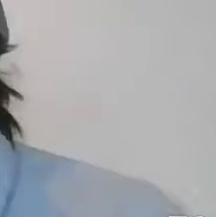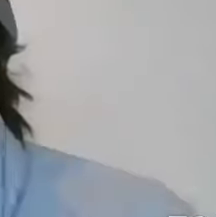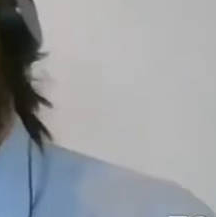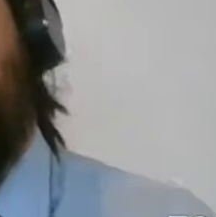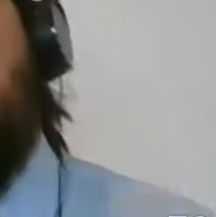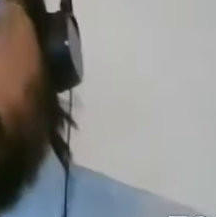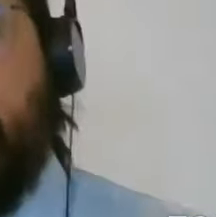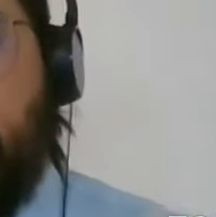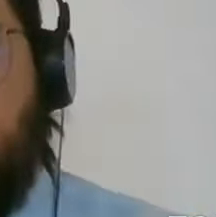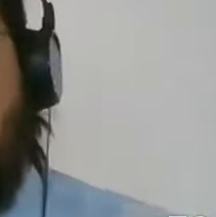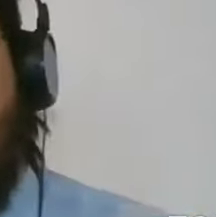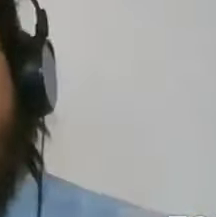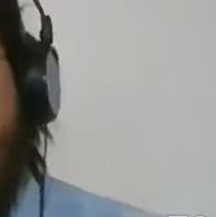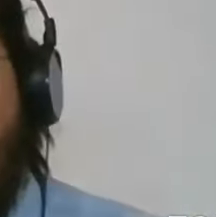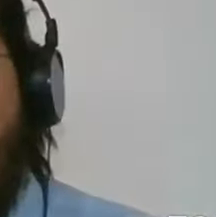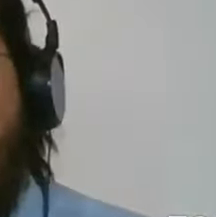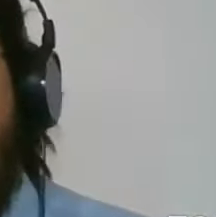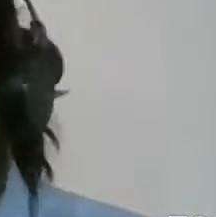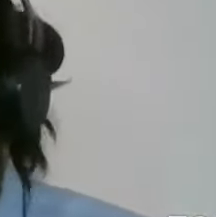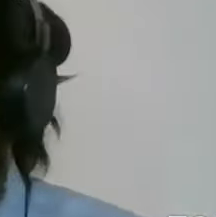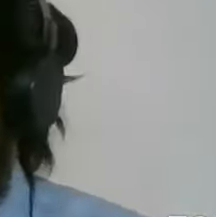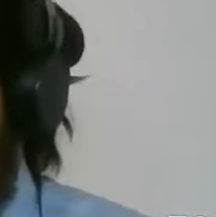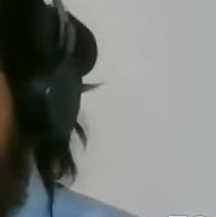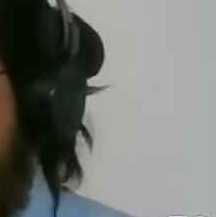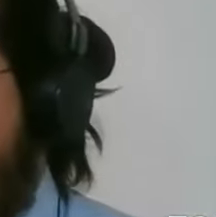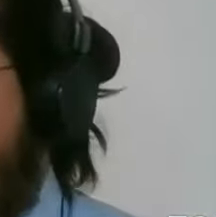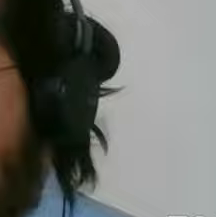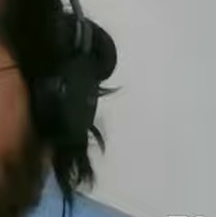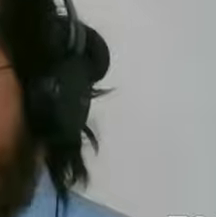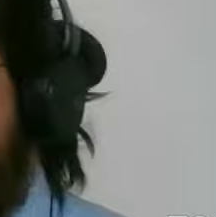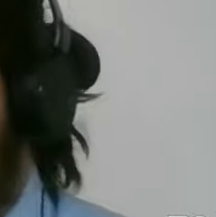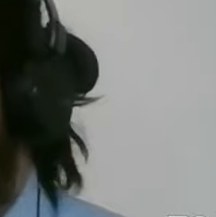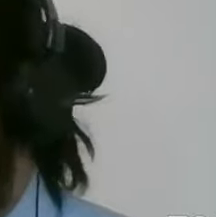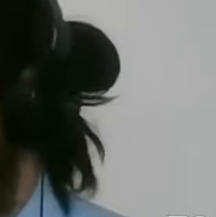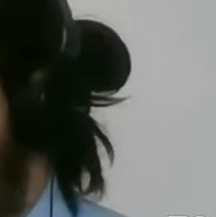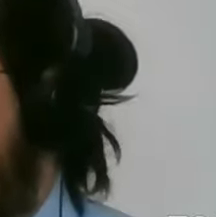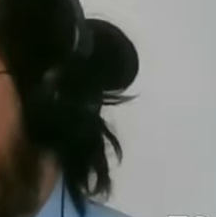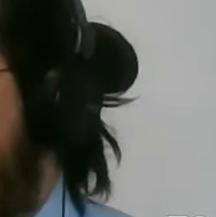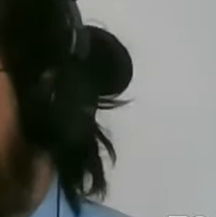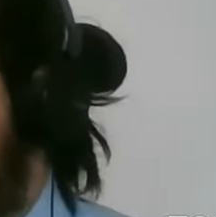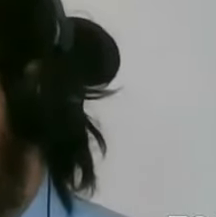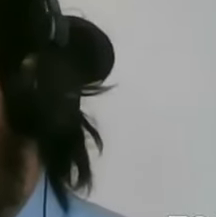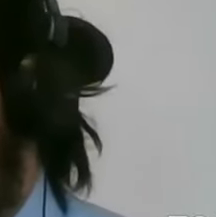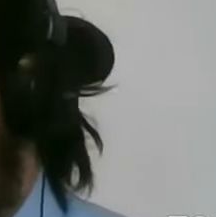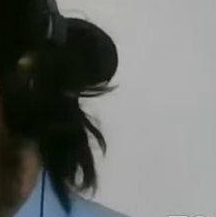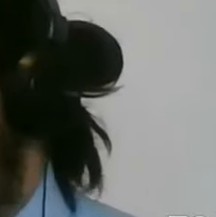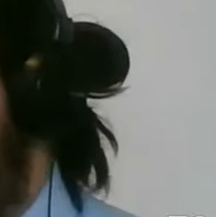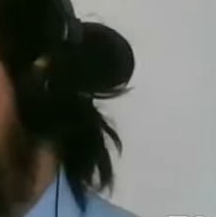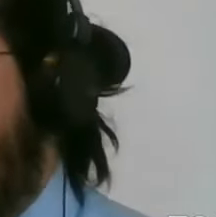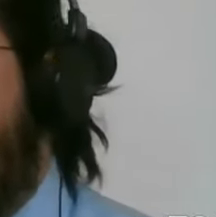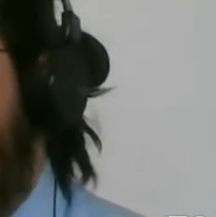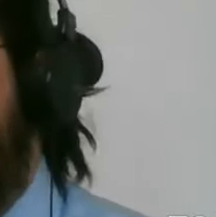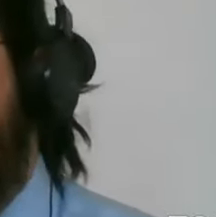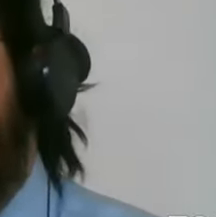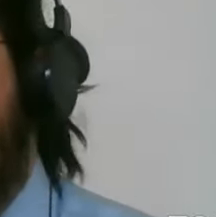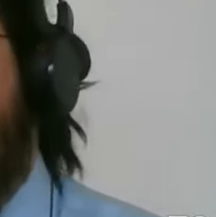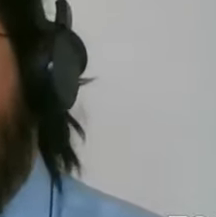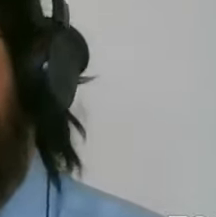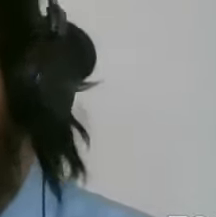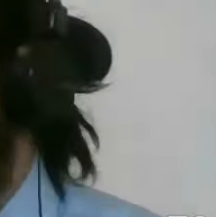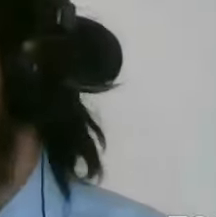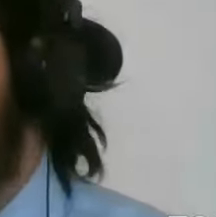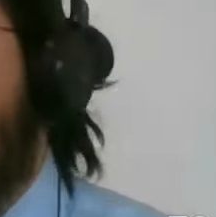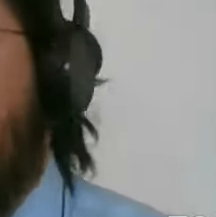género. Nos acompaña, como ya les estaré comentando, un panel de mujeres